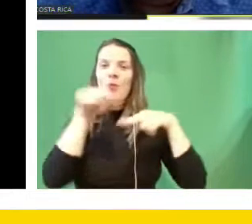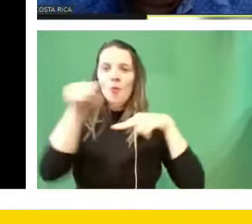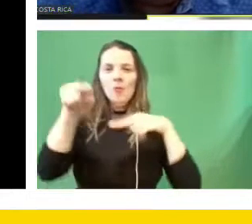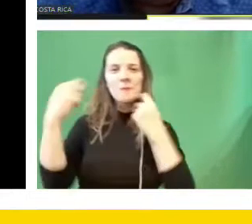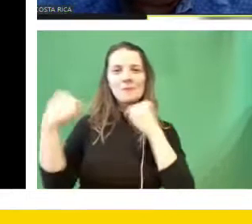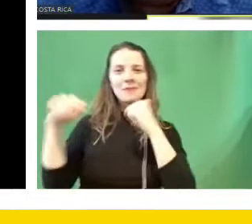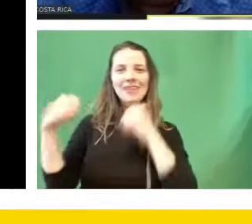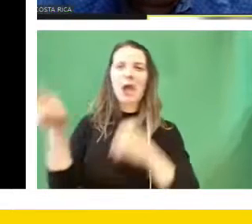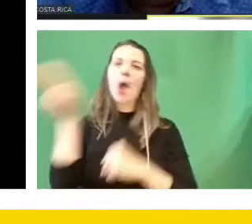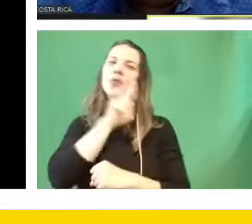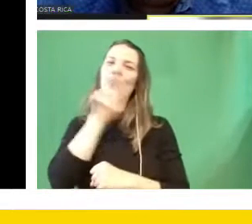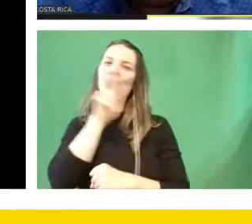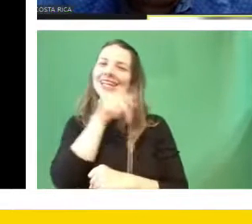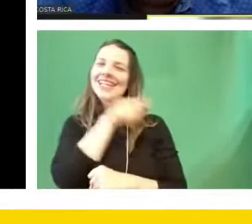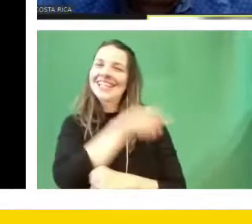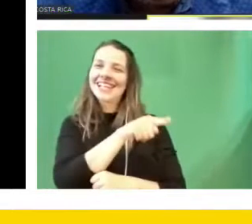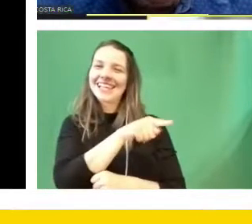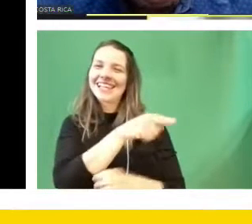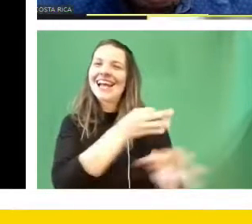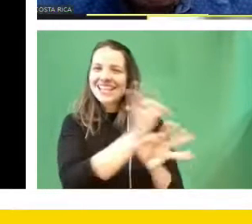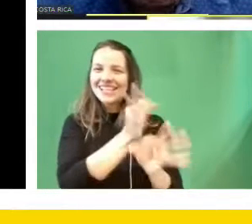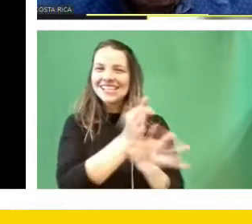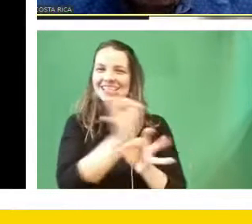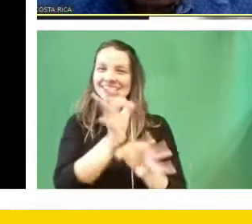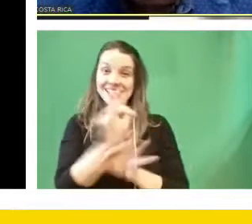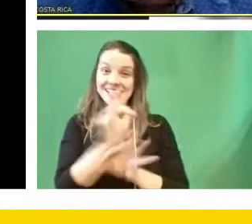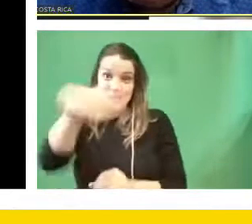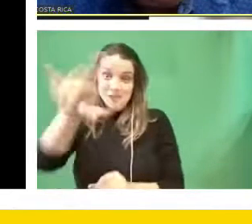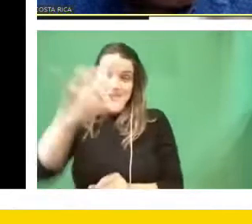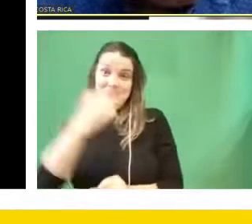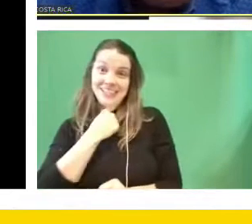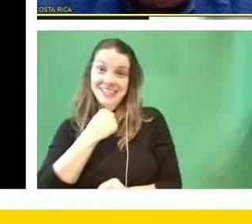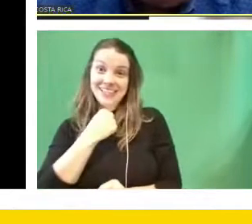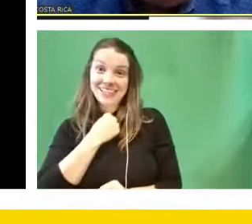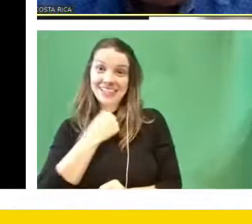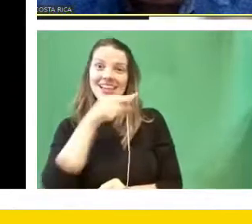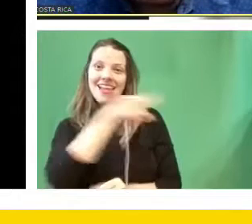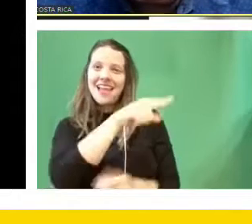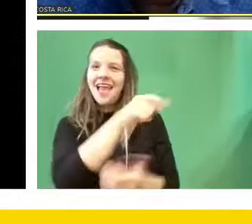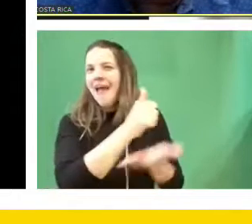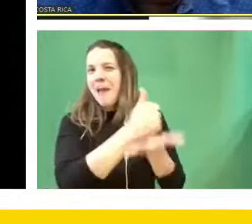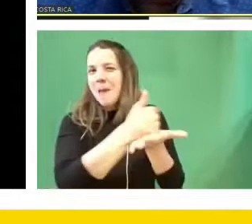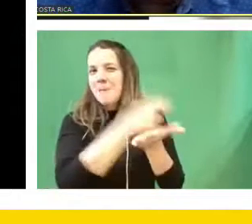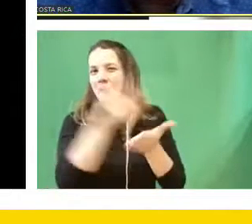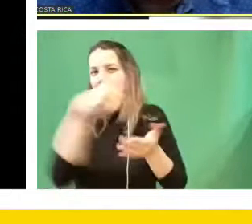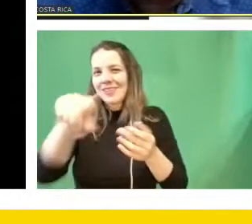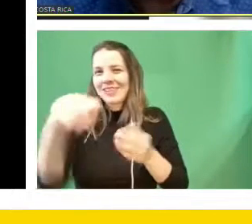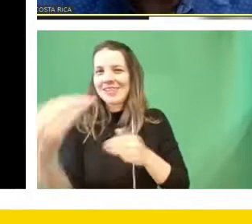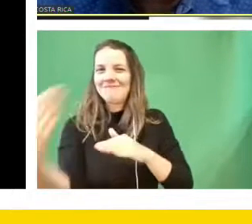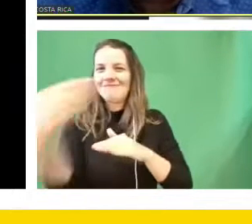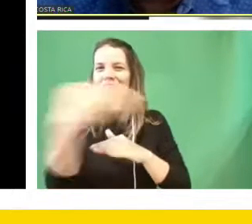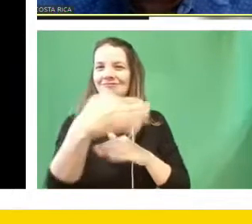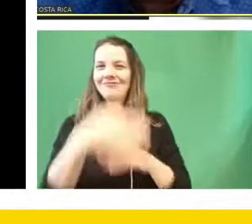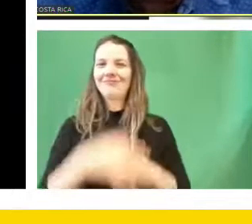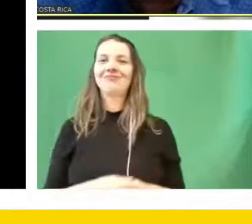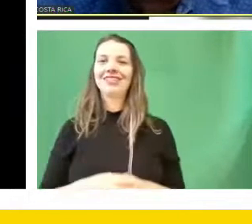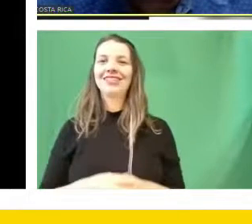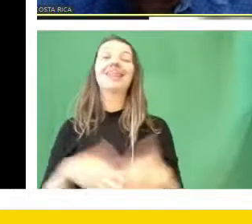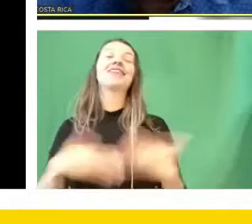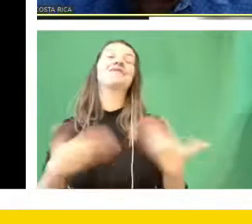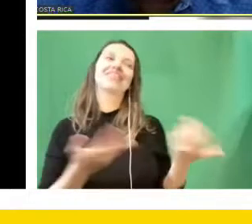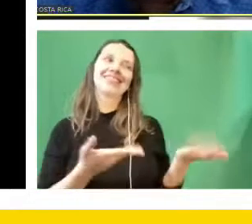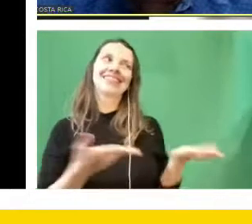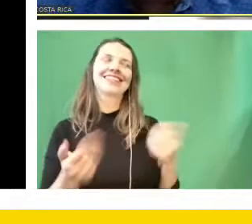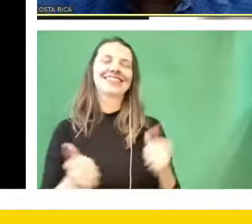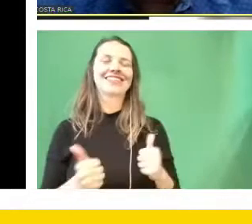Sí, total, todos los que quieran. Acá okay, los quieren agarrar olas. Genial, bienvenida. Entonces, si pasamos a la segunda